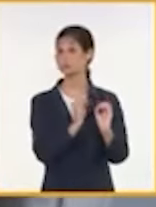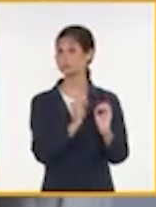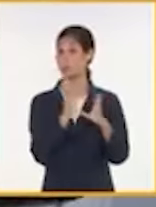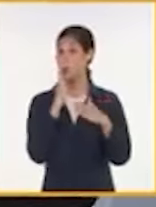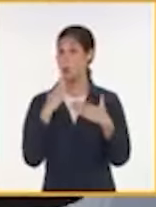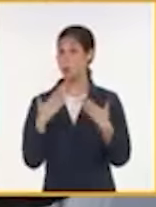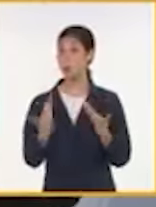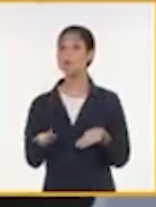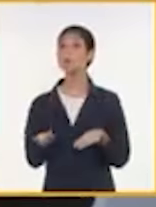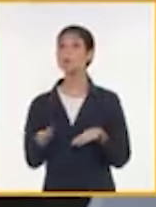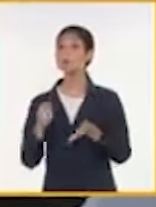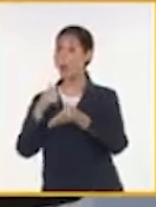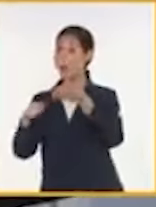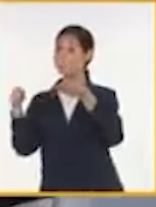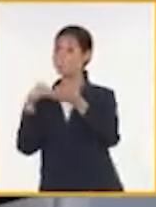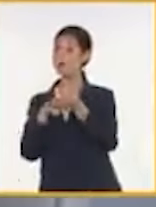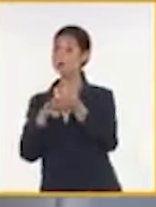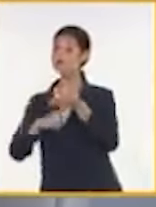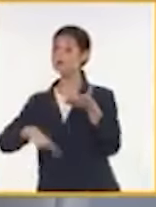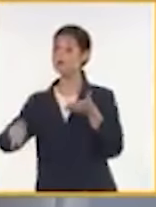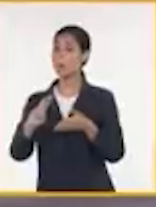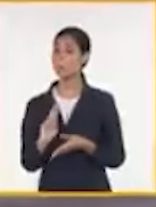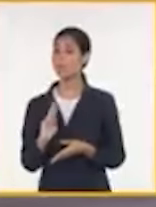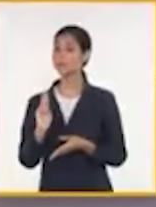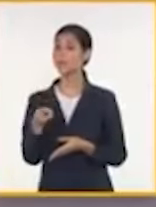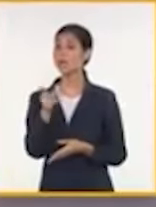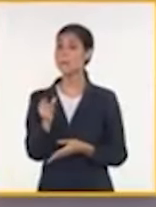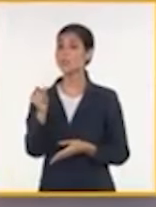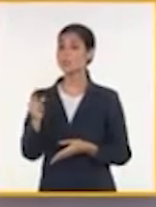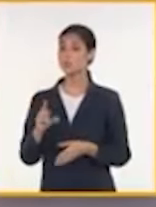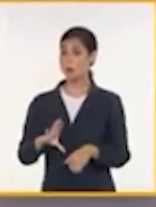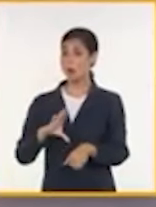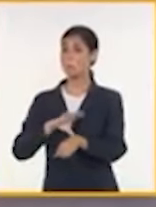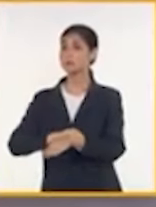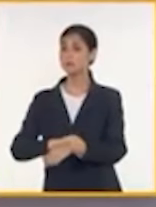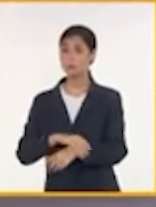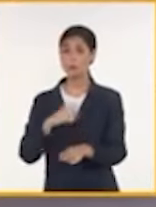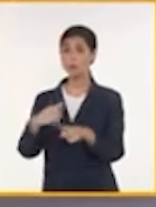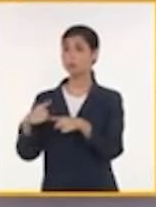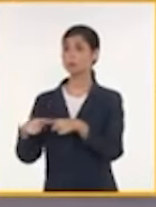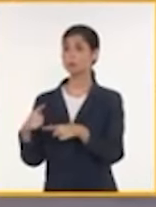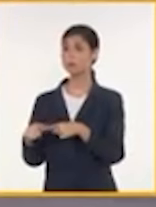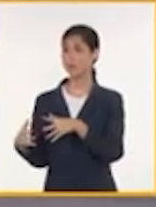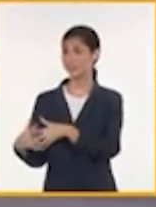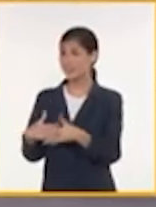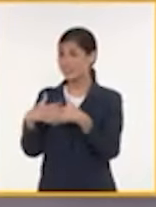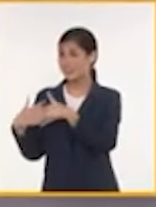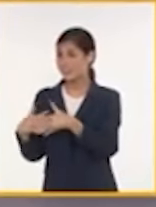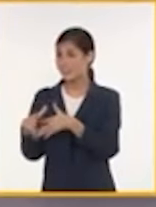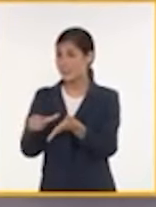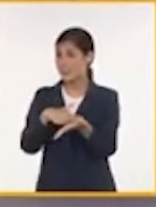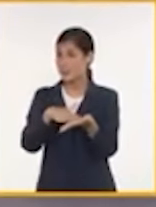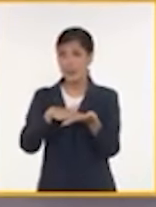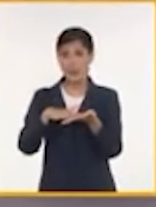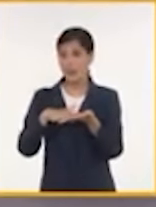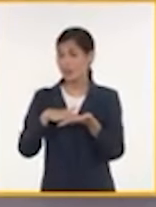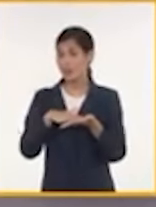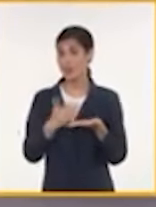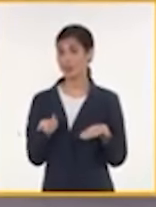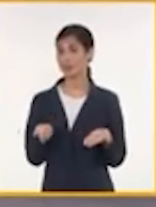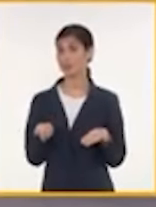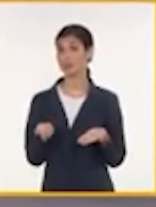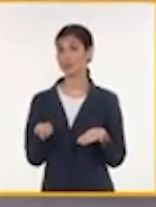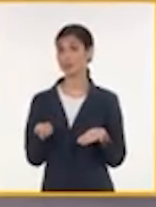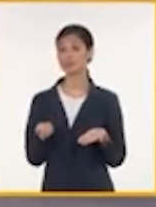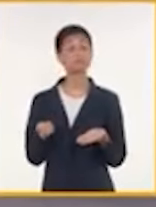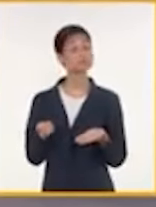que hoy caminan libremente por las calles incluso siguen fraguando y participando en la incitación eh